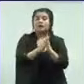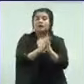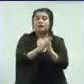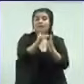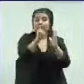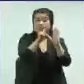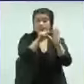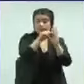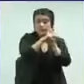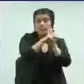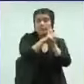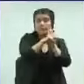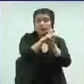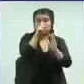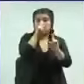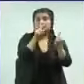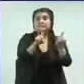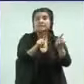renglón